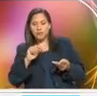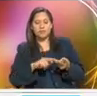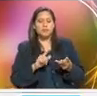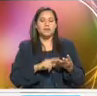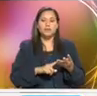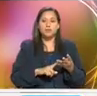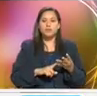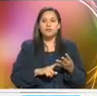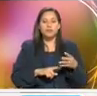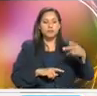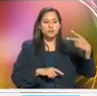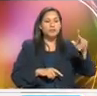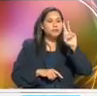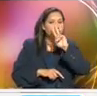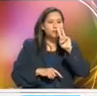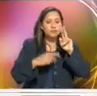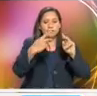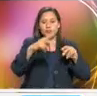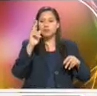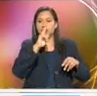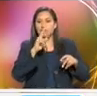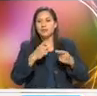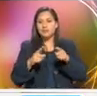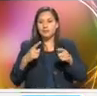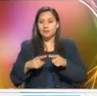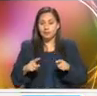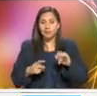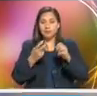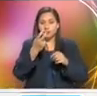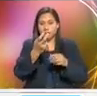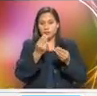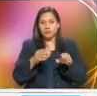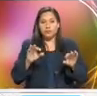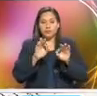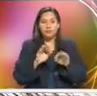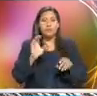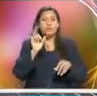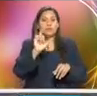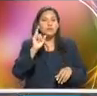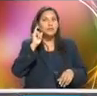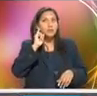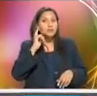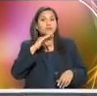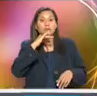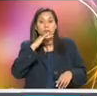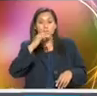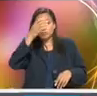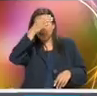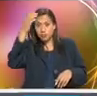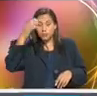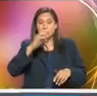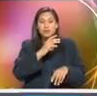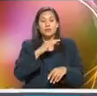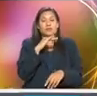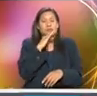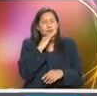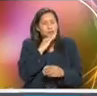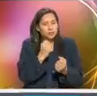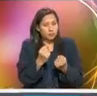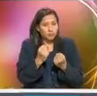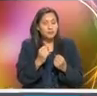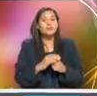particularmente distinta al promedio que tiene toda la ciudad. Esto es muy importante, Pau, porque cuando escuchamos que hay contingencia y que el nivel de contaminación es muy